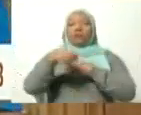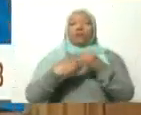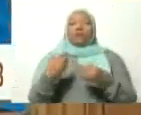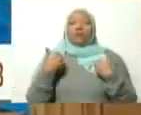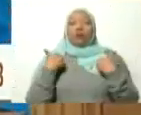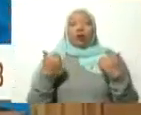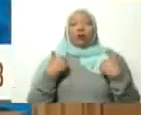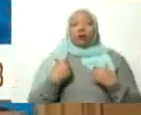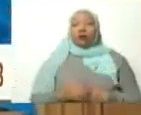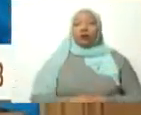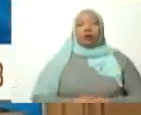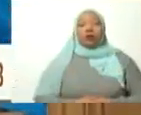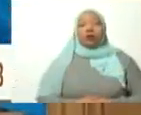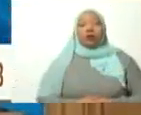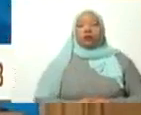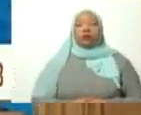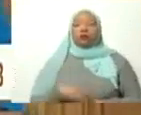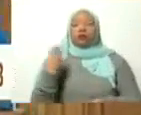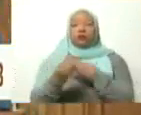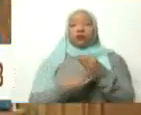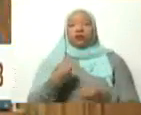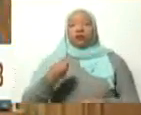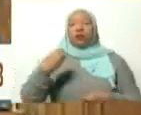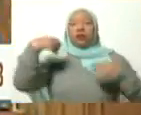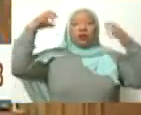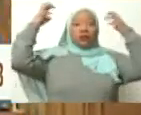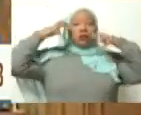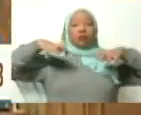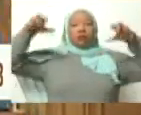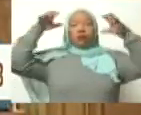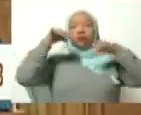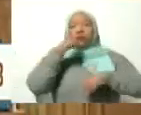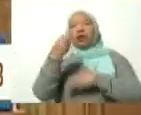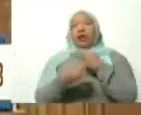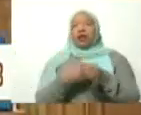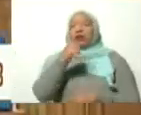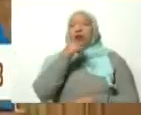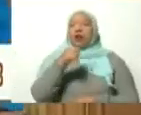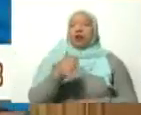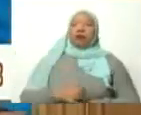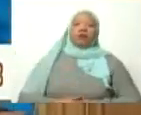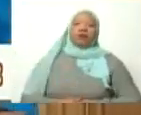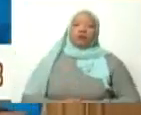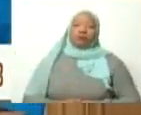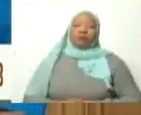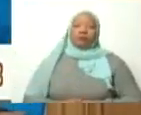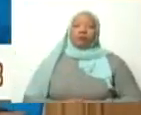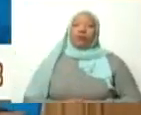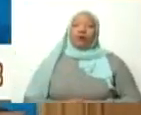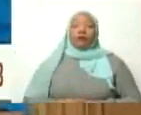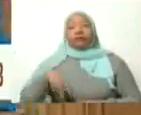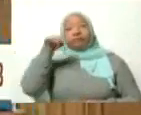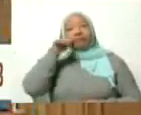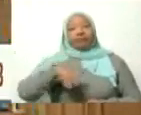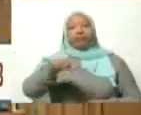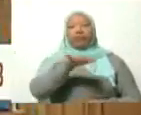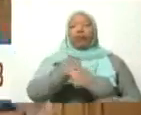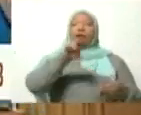efectos de fenómenos meteorológicos que no conocíamos. Tuvimos que estar allí con el pueblo de La Tejería,